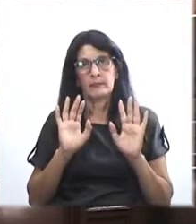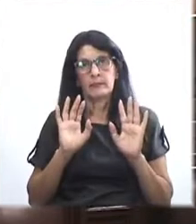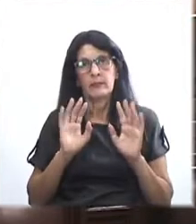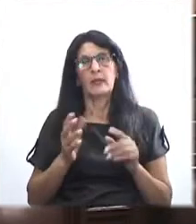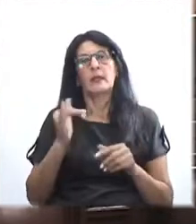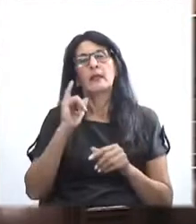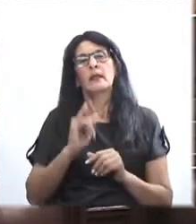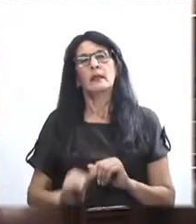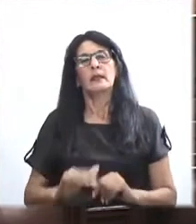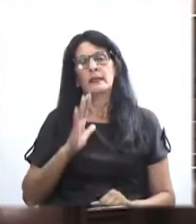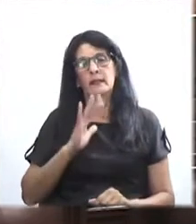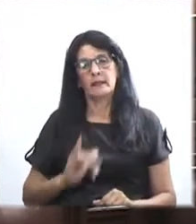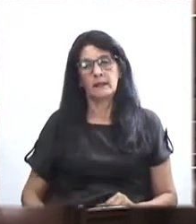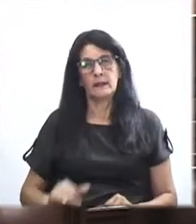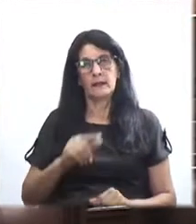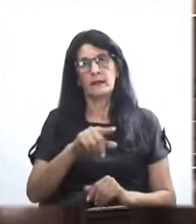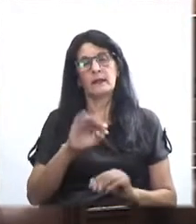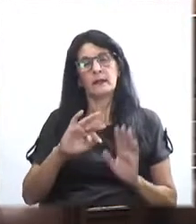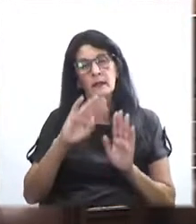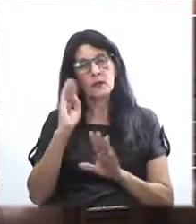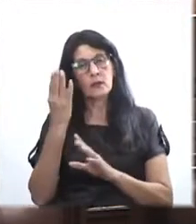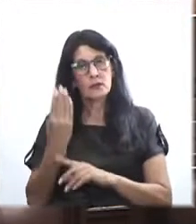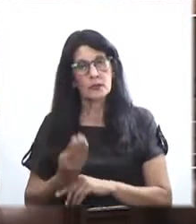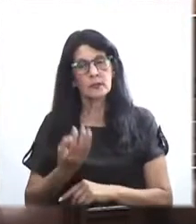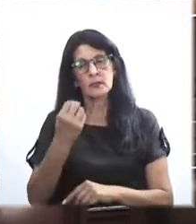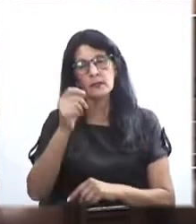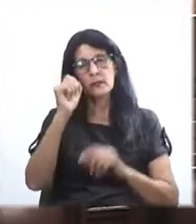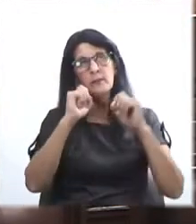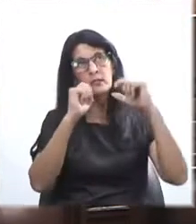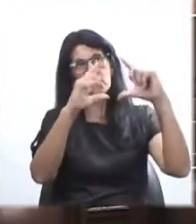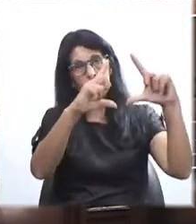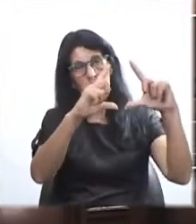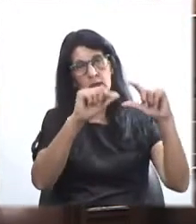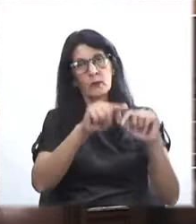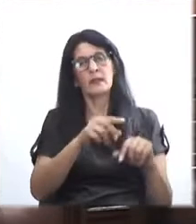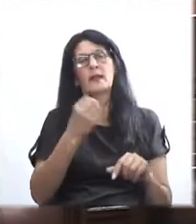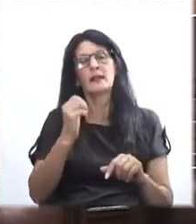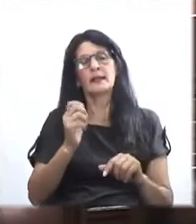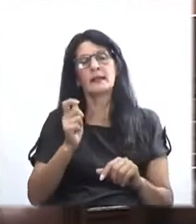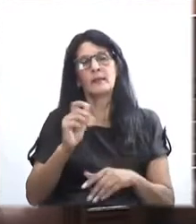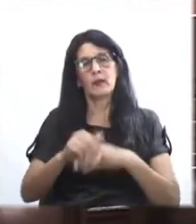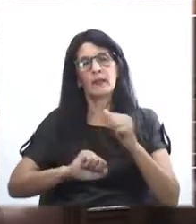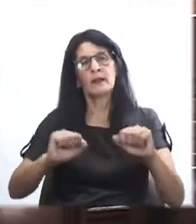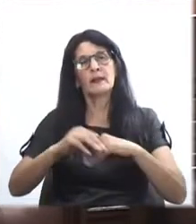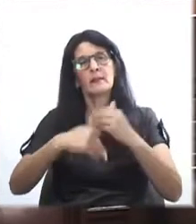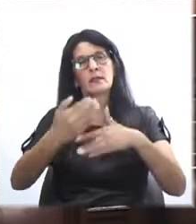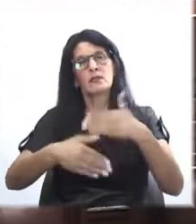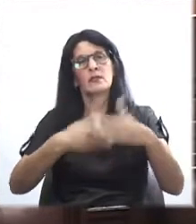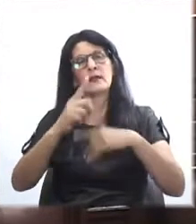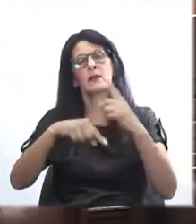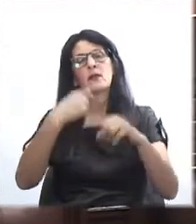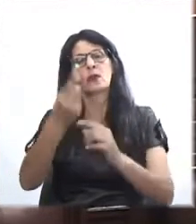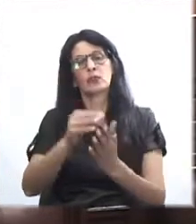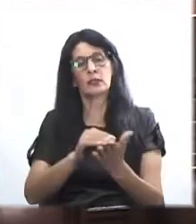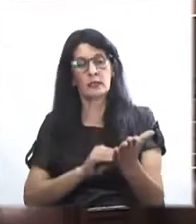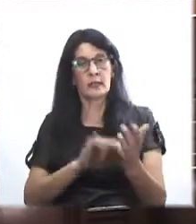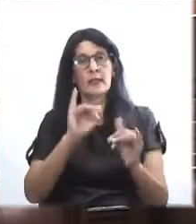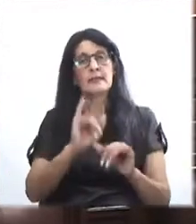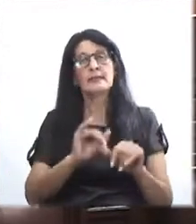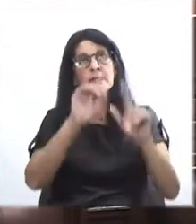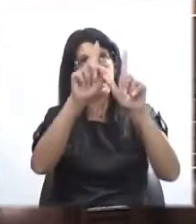y tendrá efectos de reconocimiento de la personalidad jurídica el que procederá sin otro requisito. Entonces, si el PIC-CNT quiere